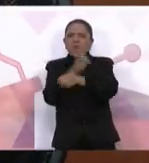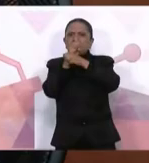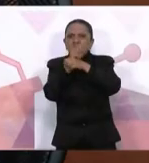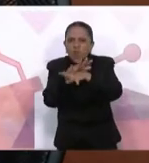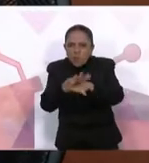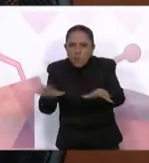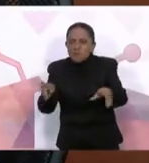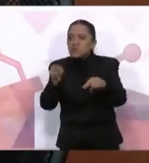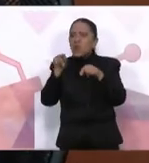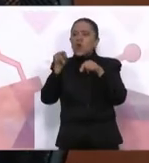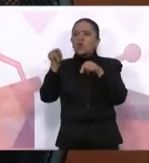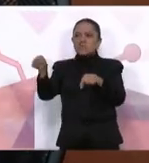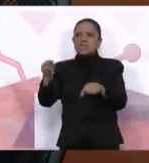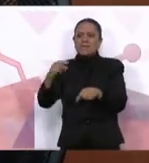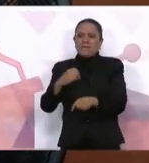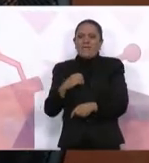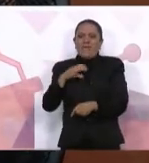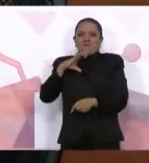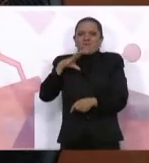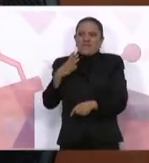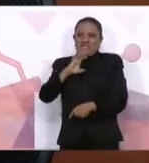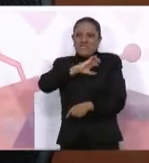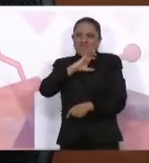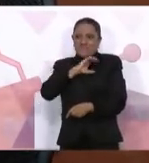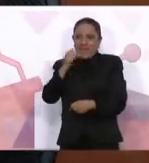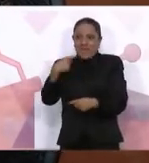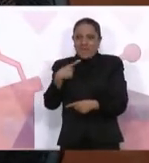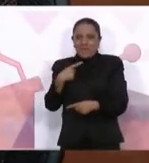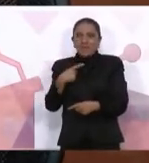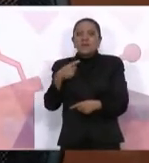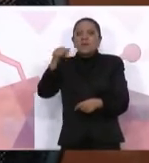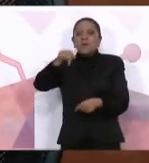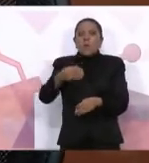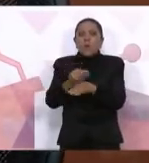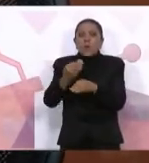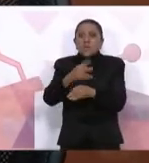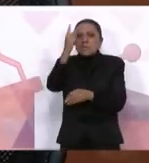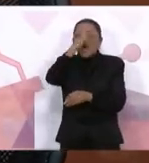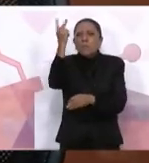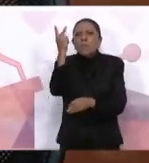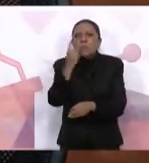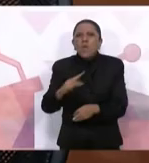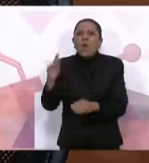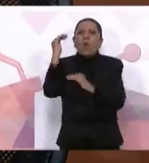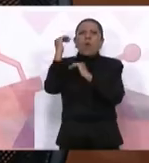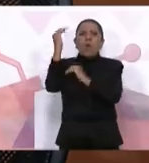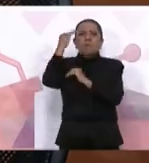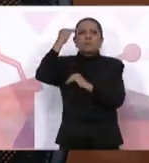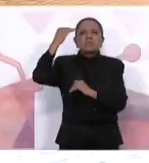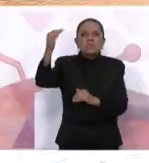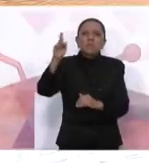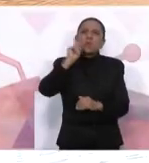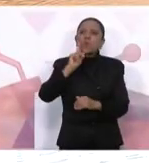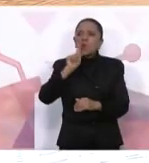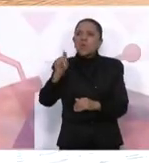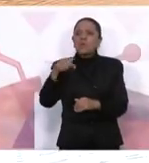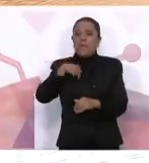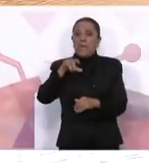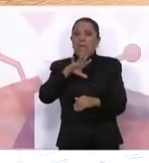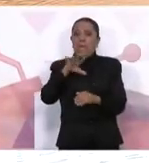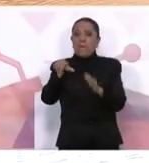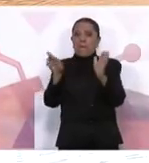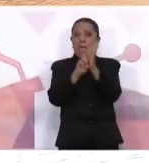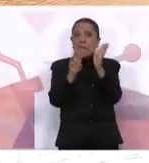fortalecerlas hoy tenemos la peor época de las mujeres de morelos tenemos alerta de género tenemos feminicidio